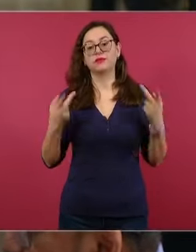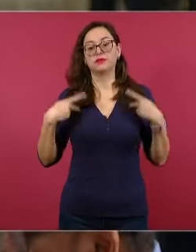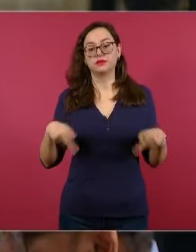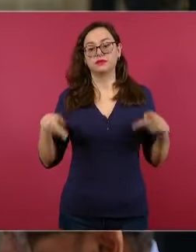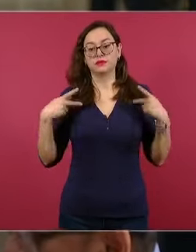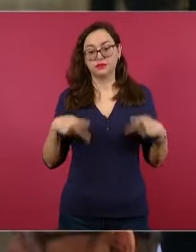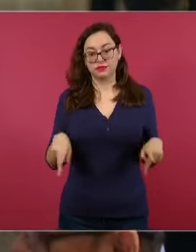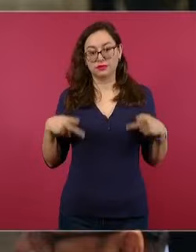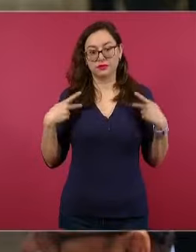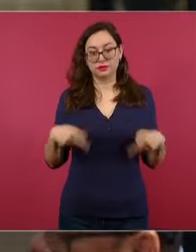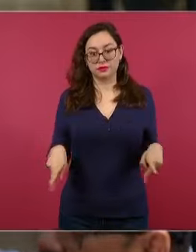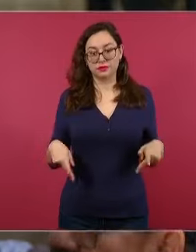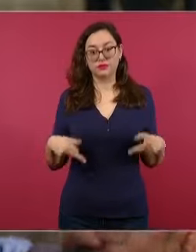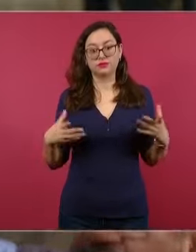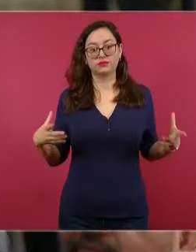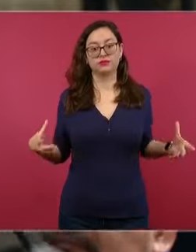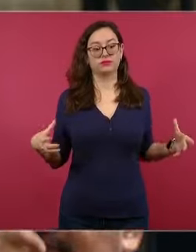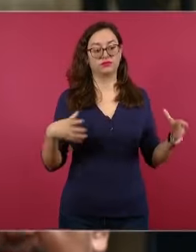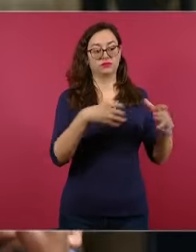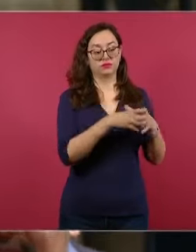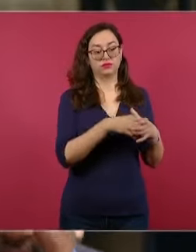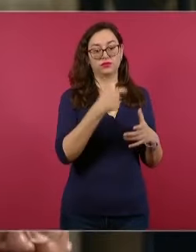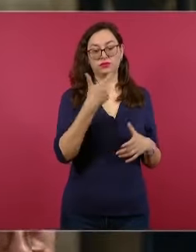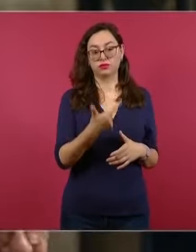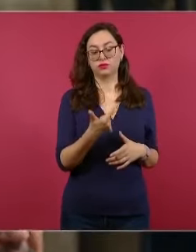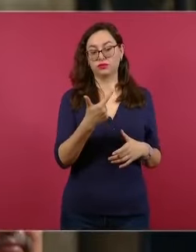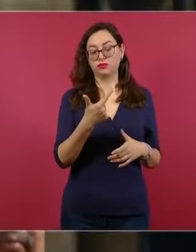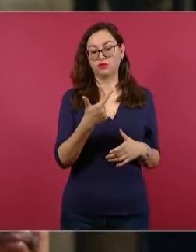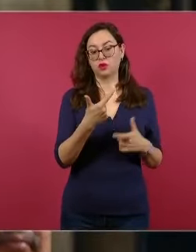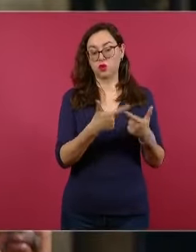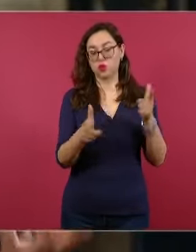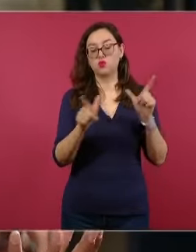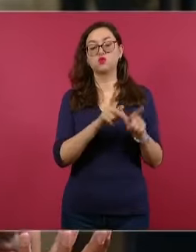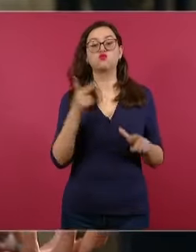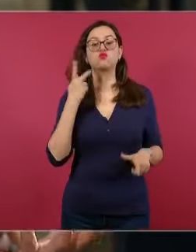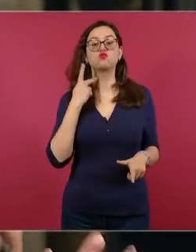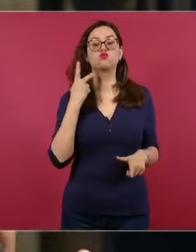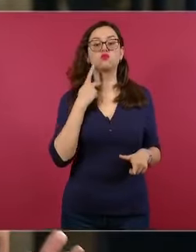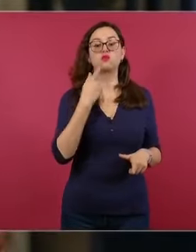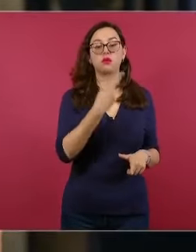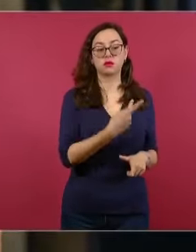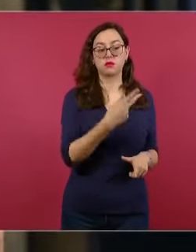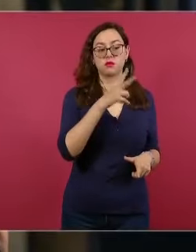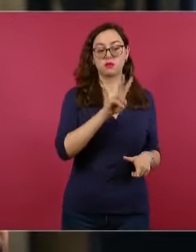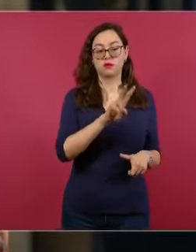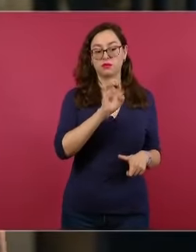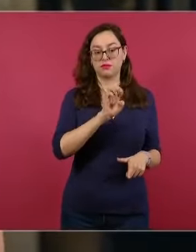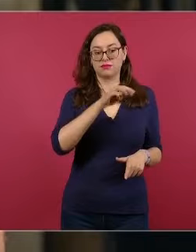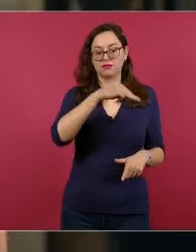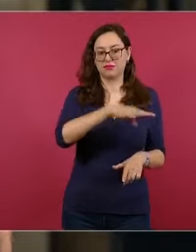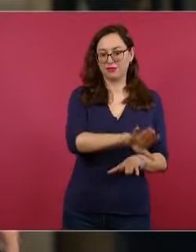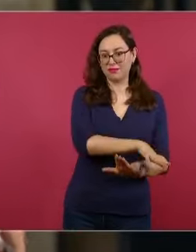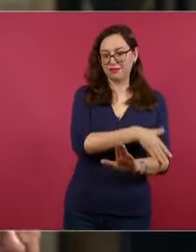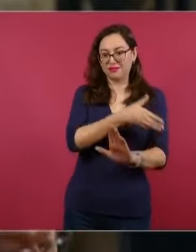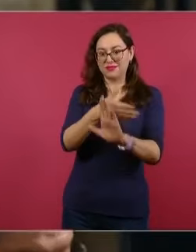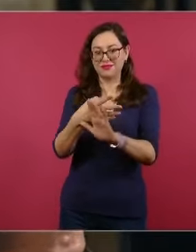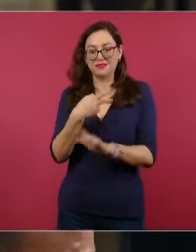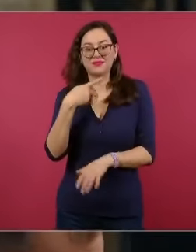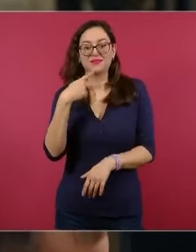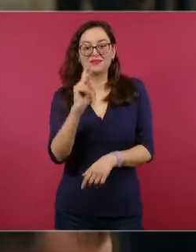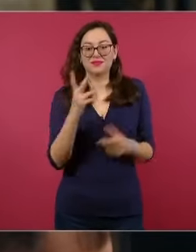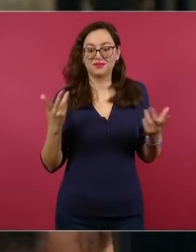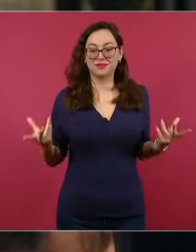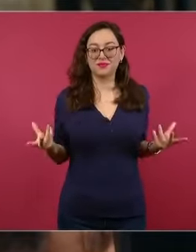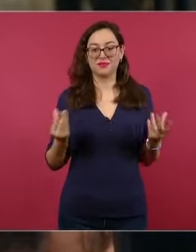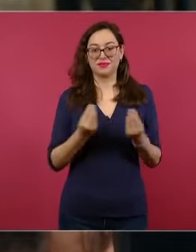regidores y de Seguidores del partido verde que son Aliados del partido Morena y la agresión se dio